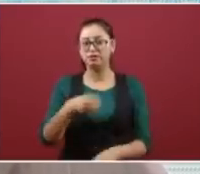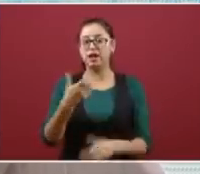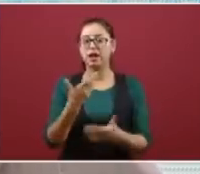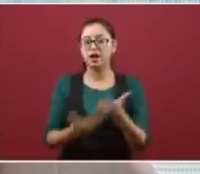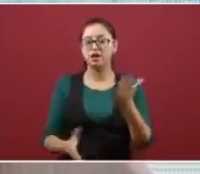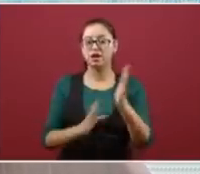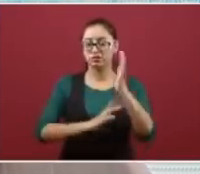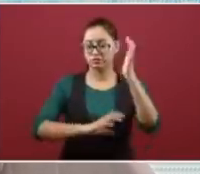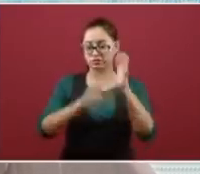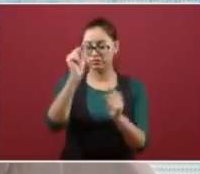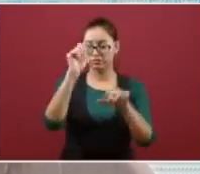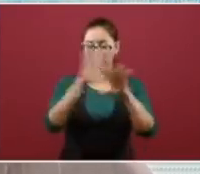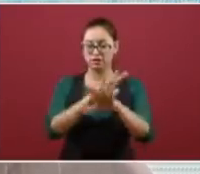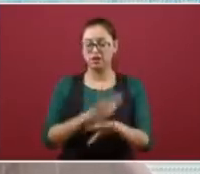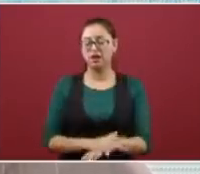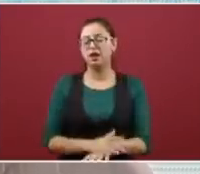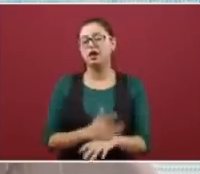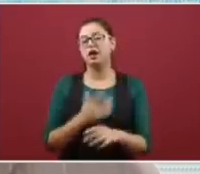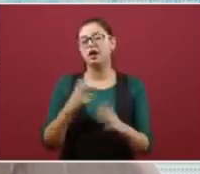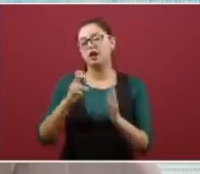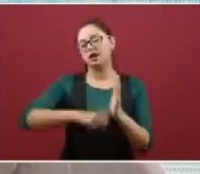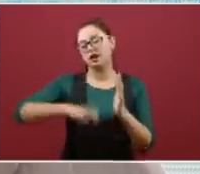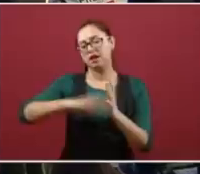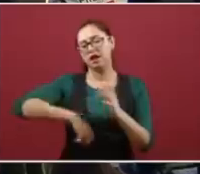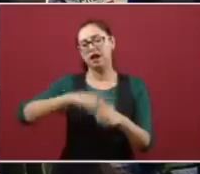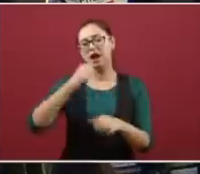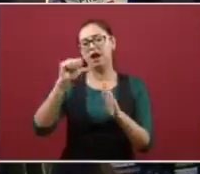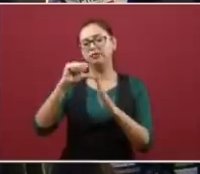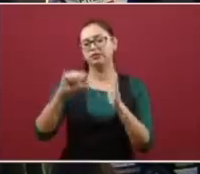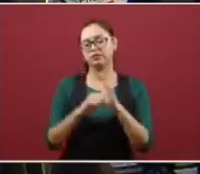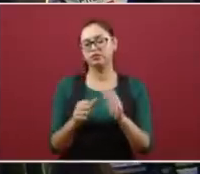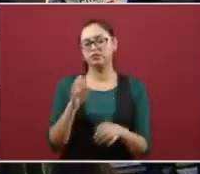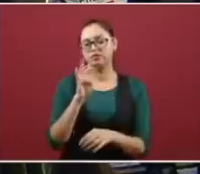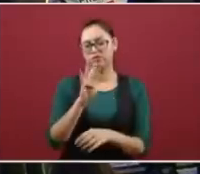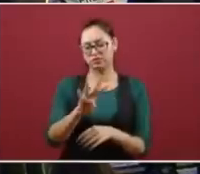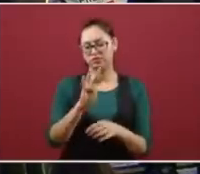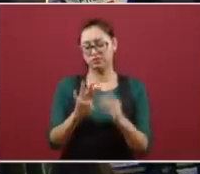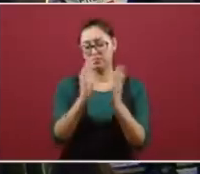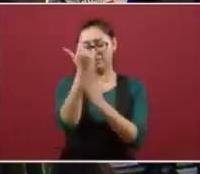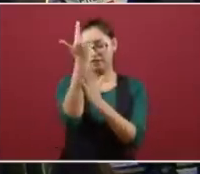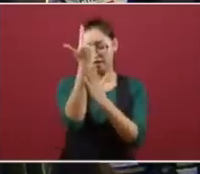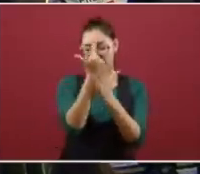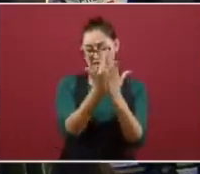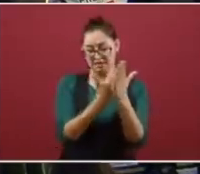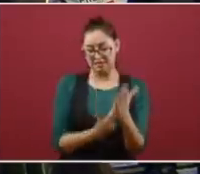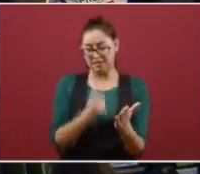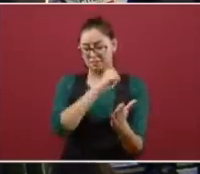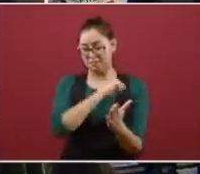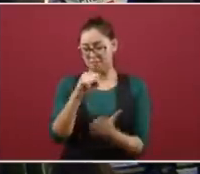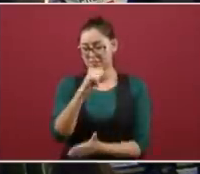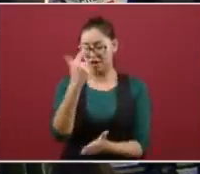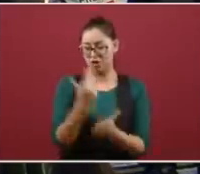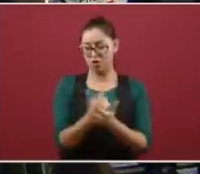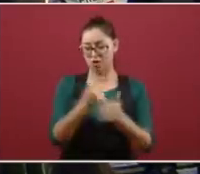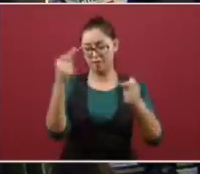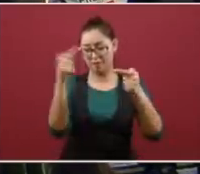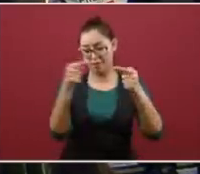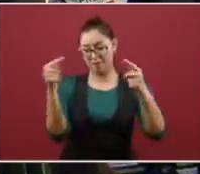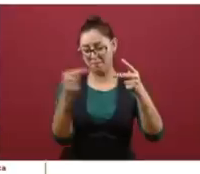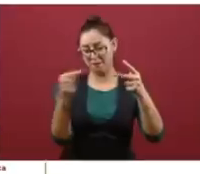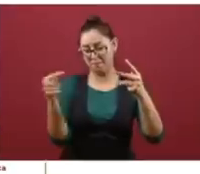se modificó el artículo 19 para ampliar el catálogo de delitos en los cuales todo juez